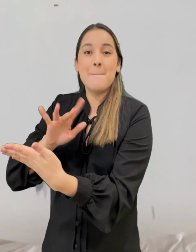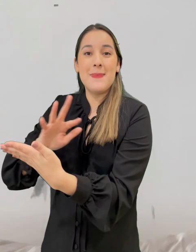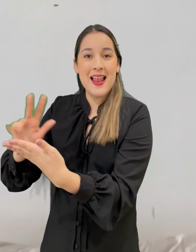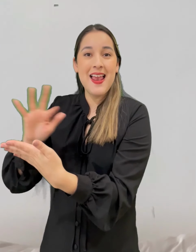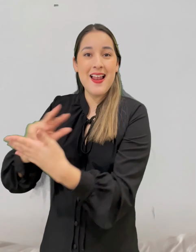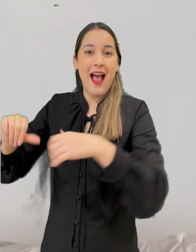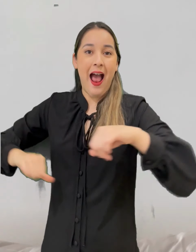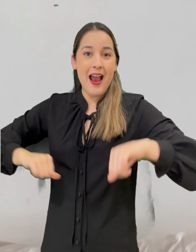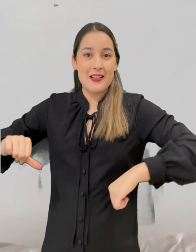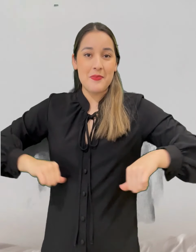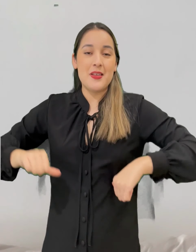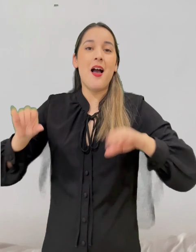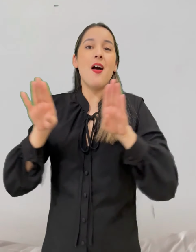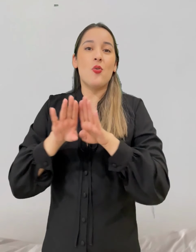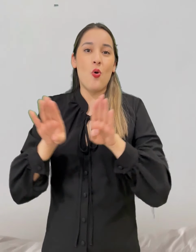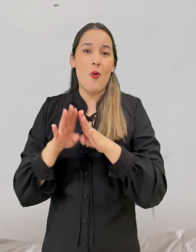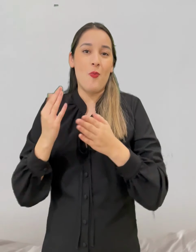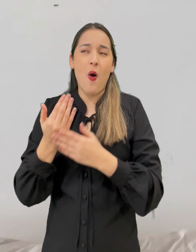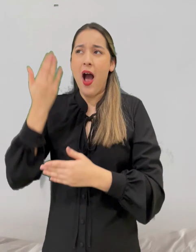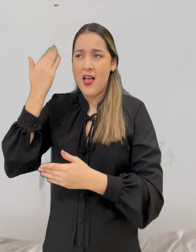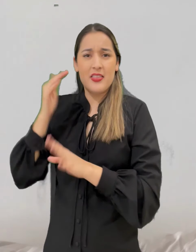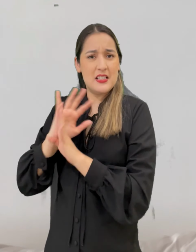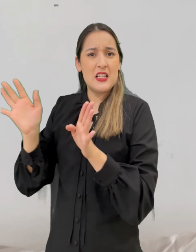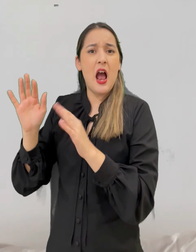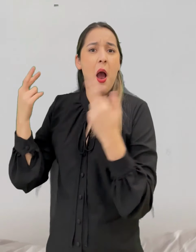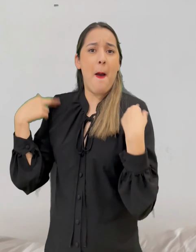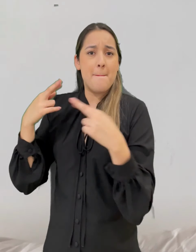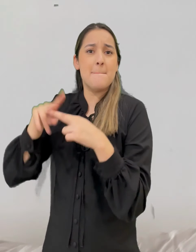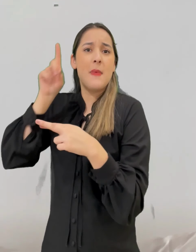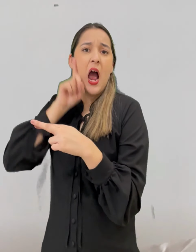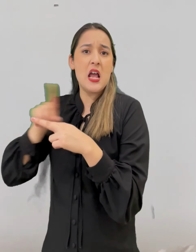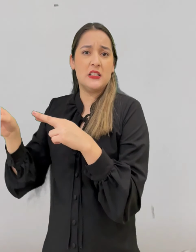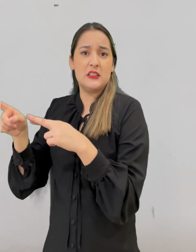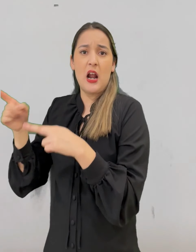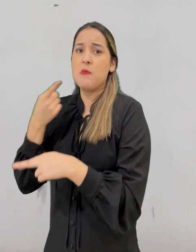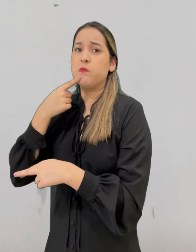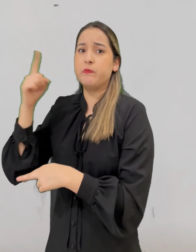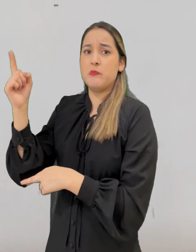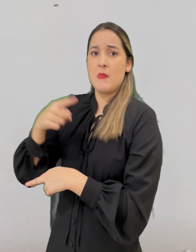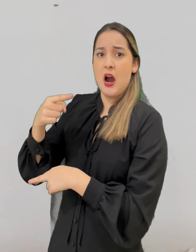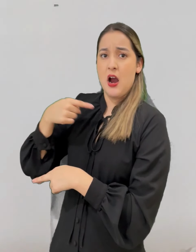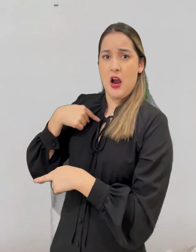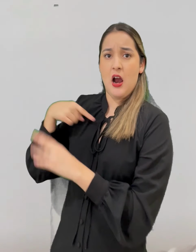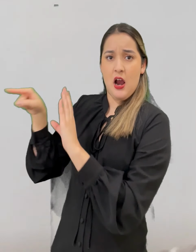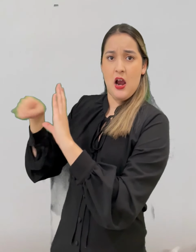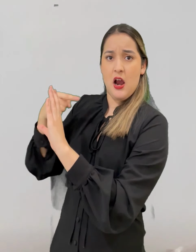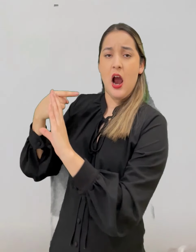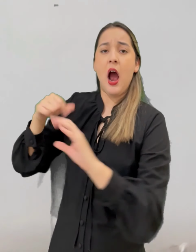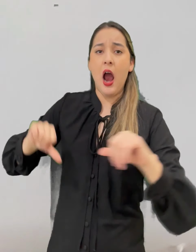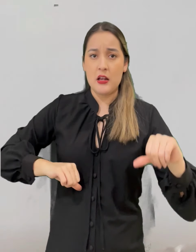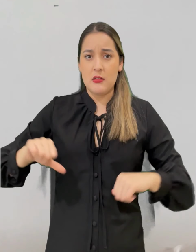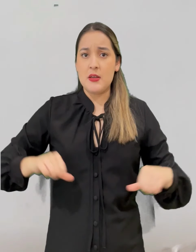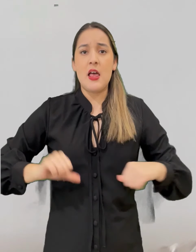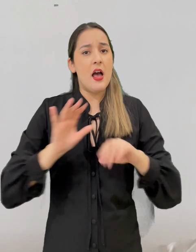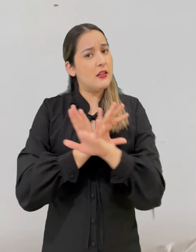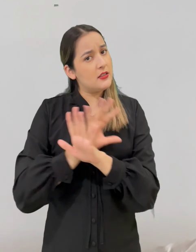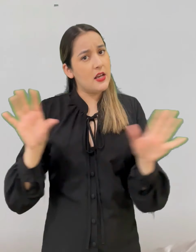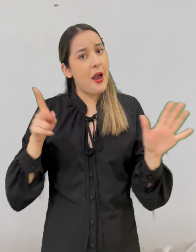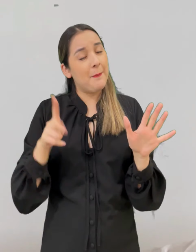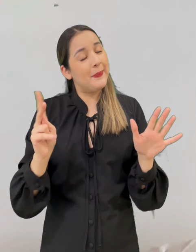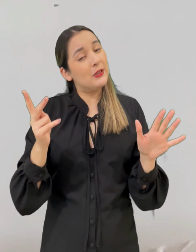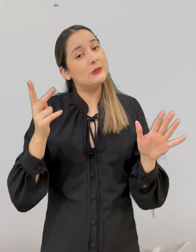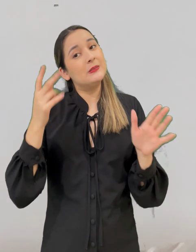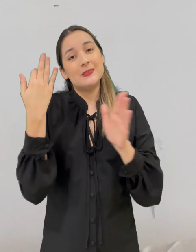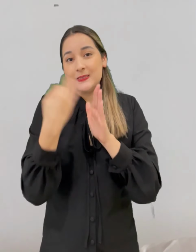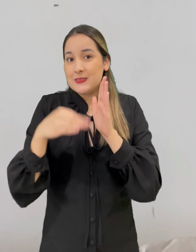me la mandó la maestra hace un tiempo la verdad es que no recuerdo muy bien necesito revisarla tengo la idea pero